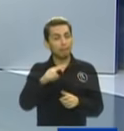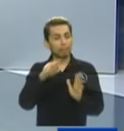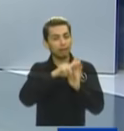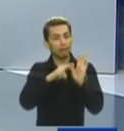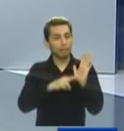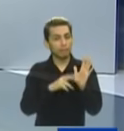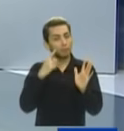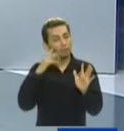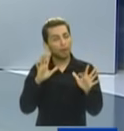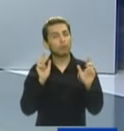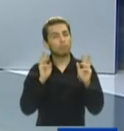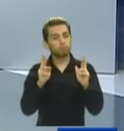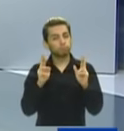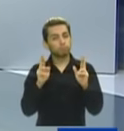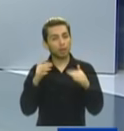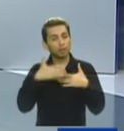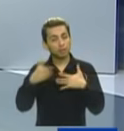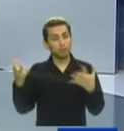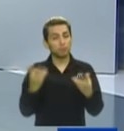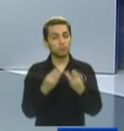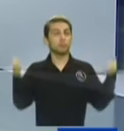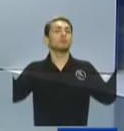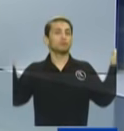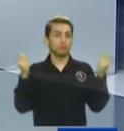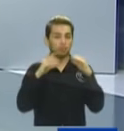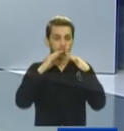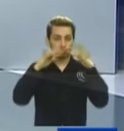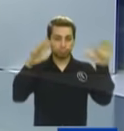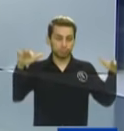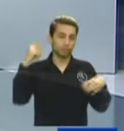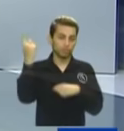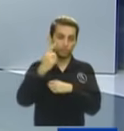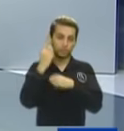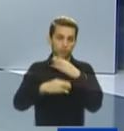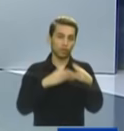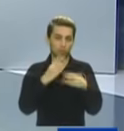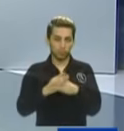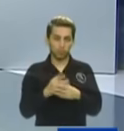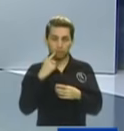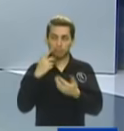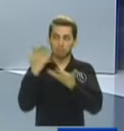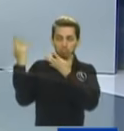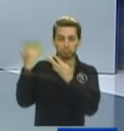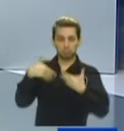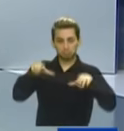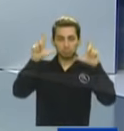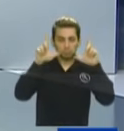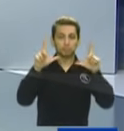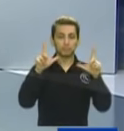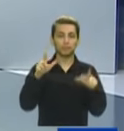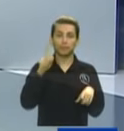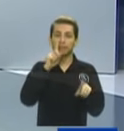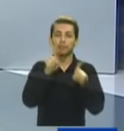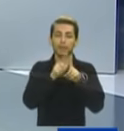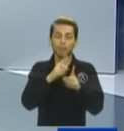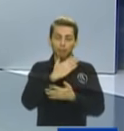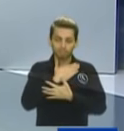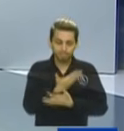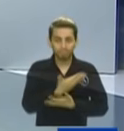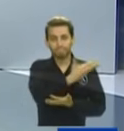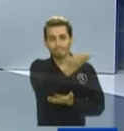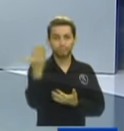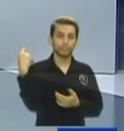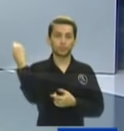pronto la pandemia a nivel mundial. Les dejamos con esta interesante nota y también con nuestro saludo muy afectuoso para toda la gente de Amatitlán, para